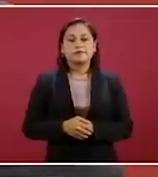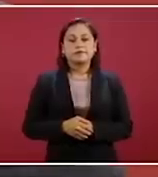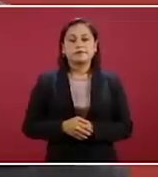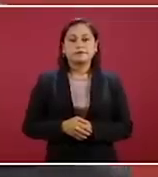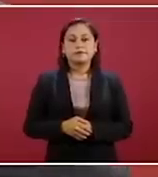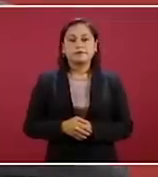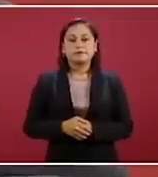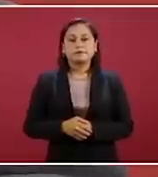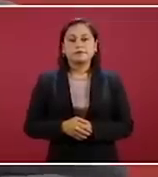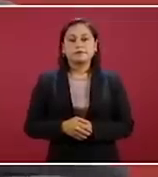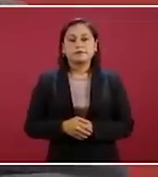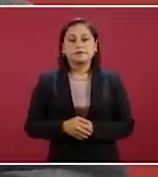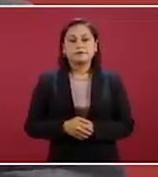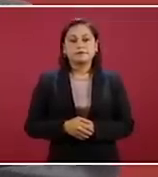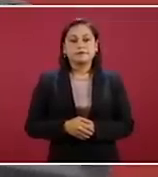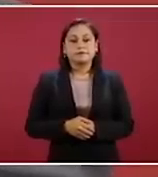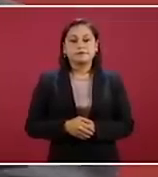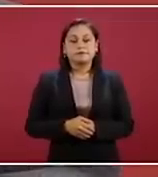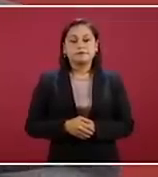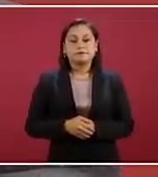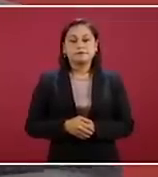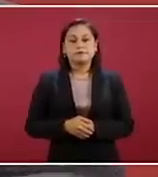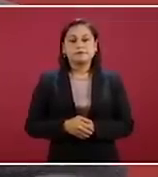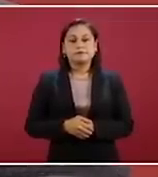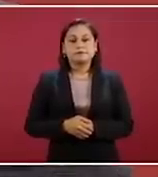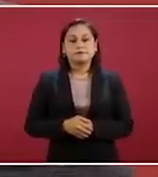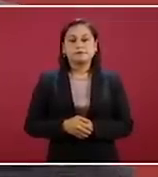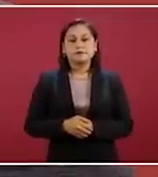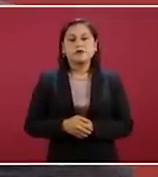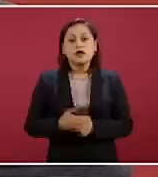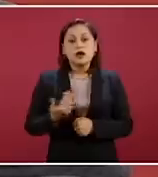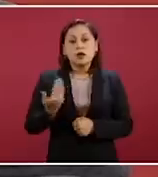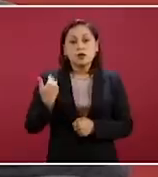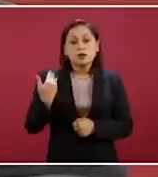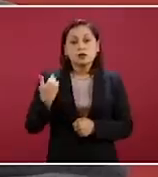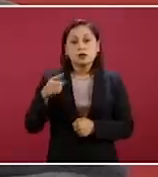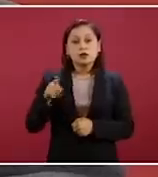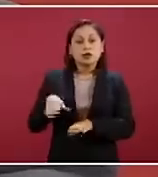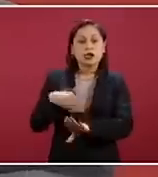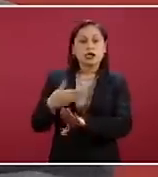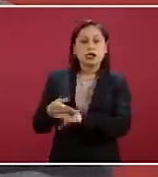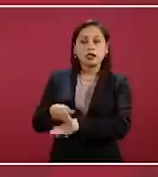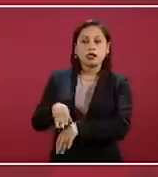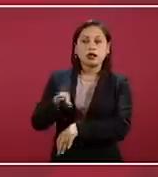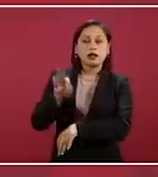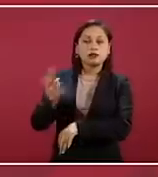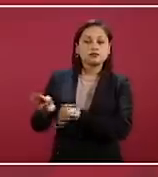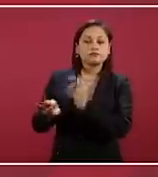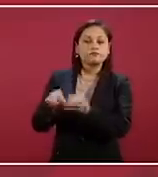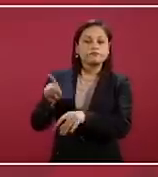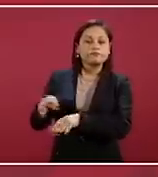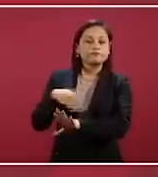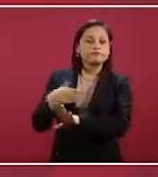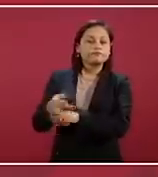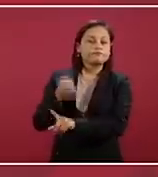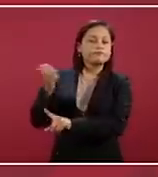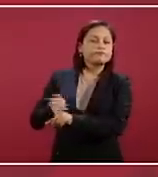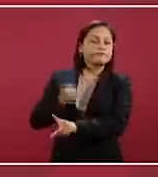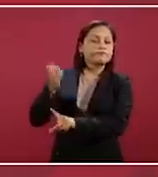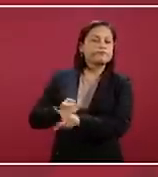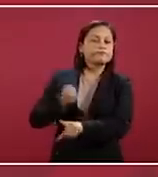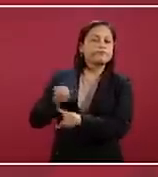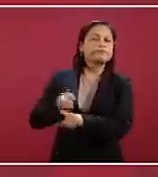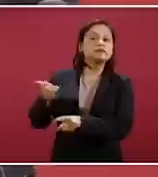hablando no bien de Interjet y nosotros tenemos